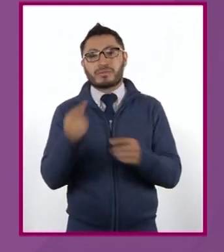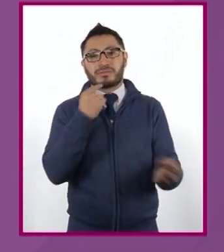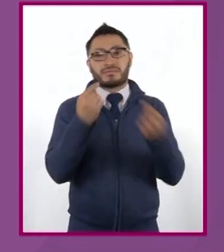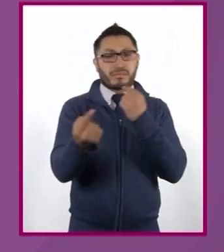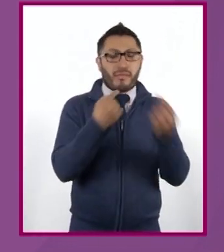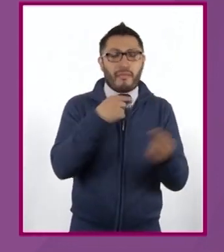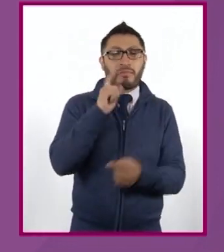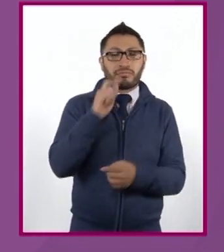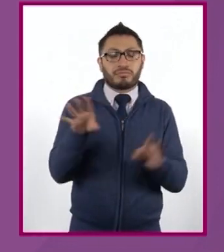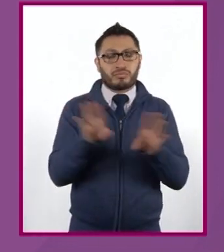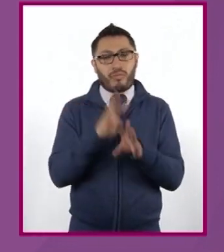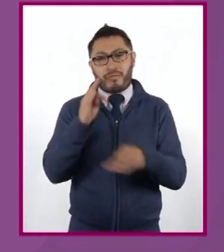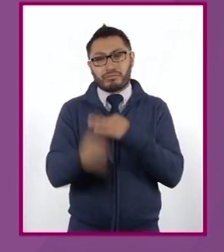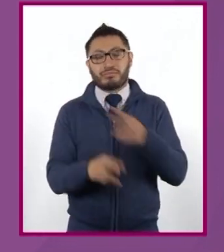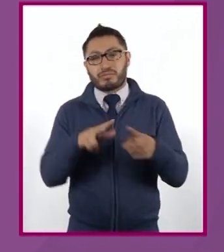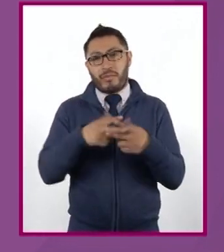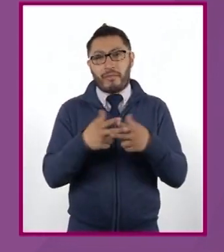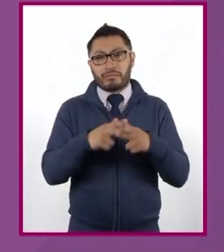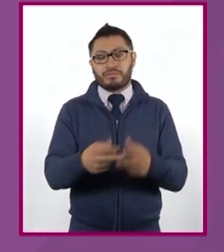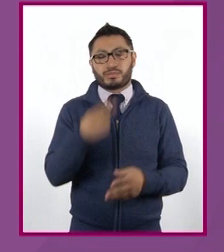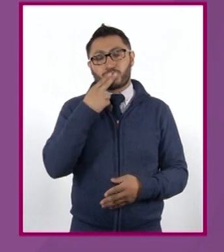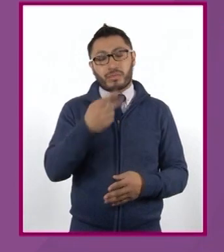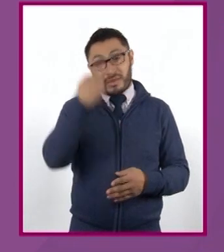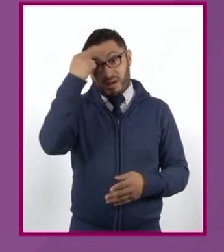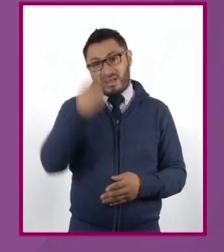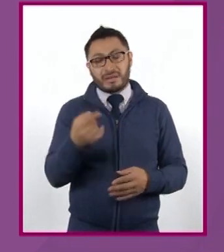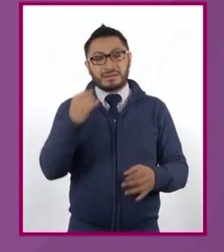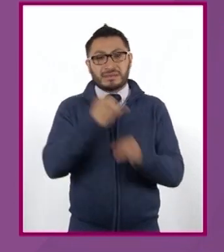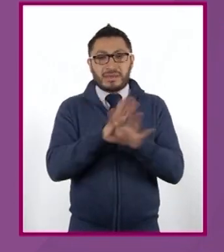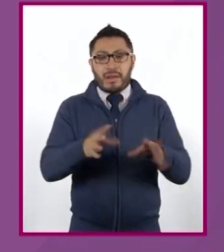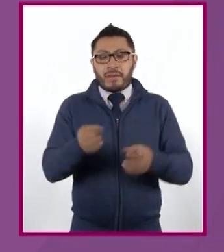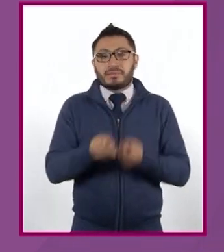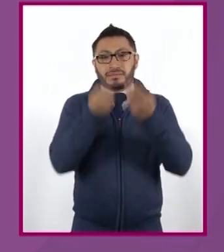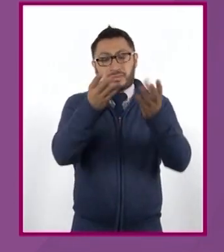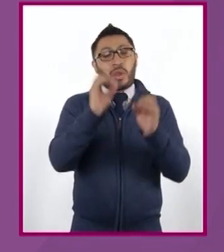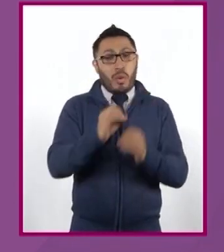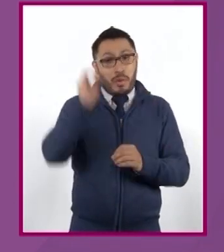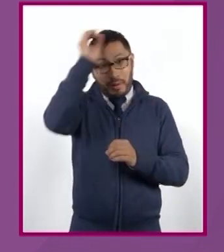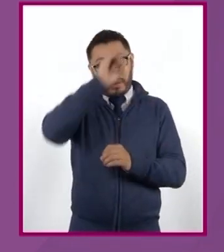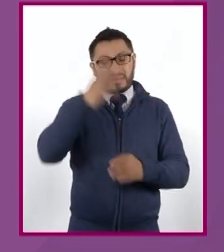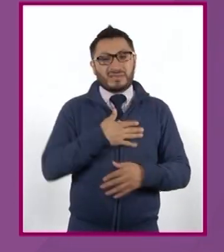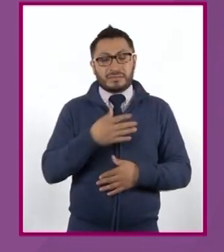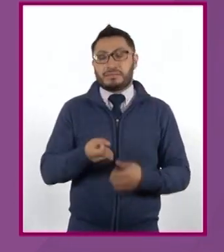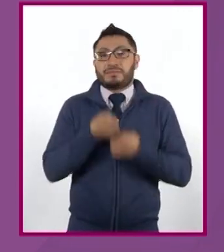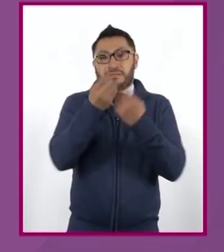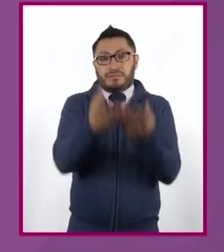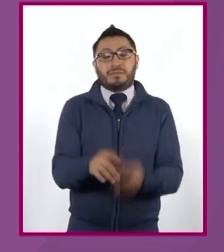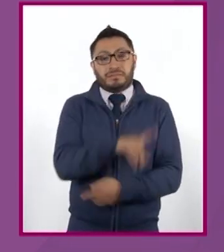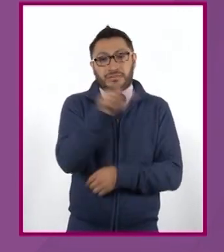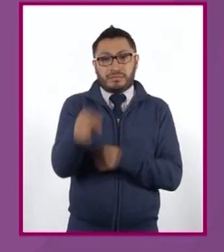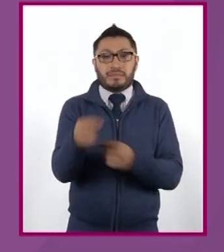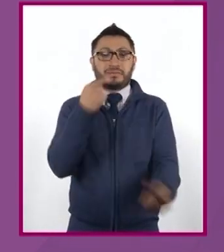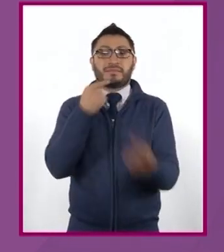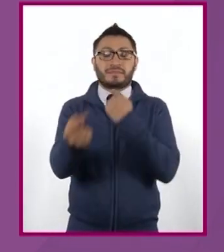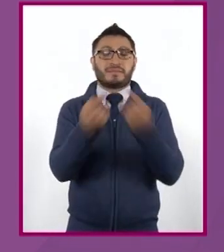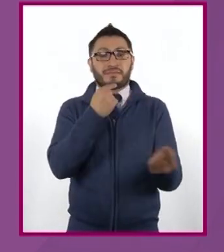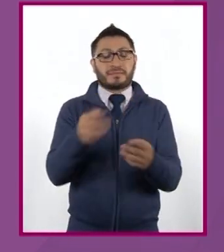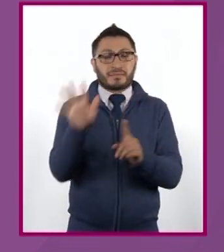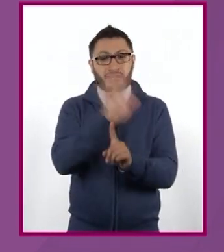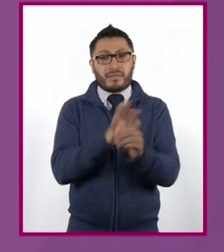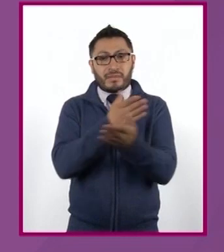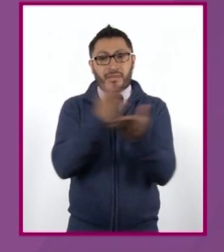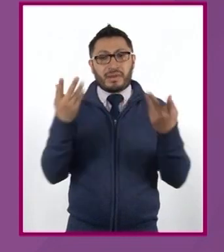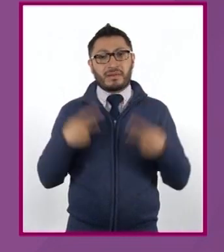las cuales son todas aquellas herramientas que me sirven para difundir mi opinión, para posteriormente debatirlo y convencer al